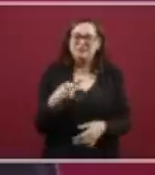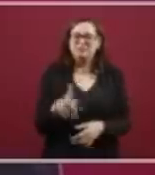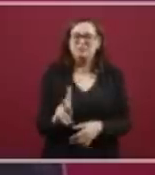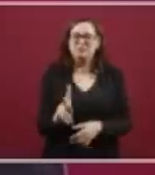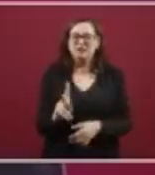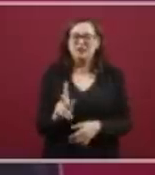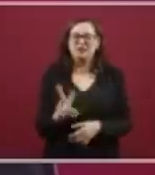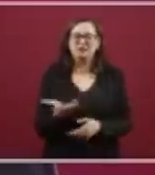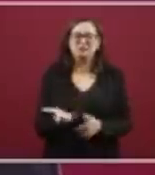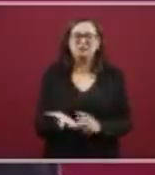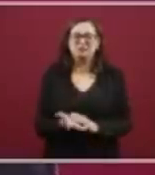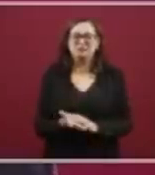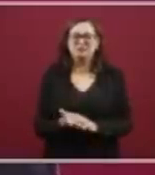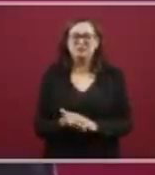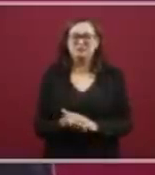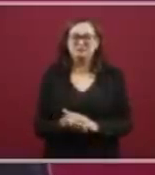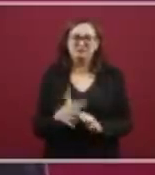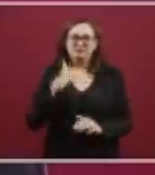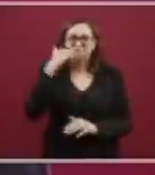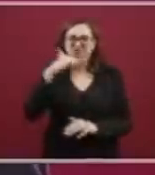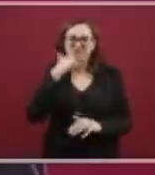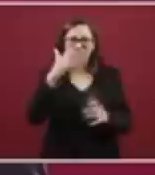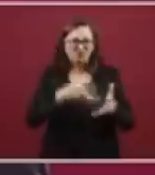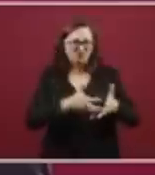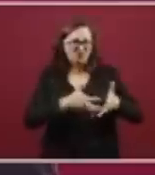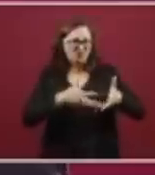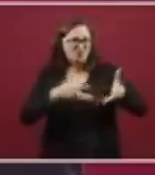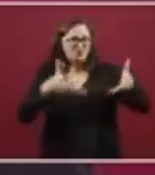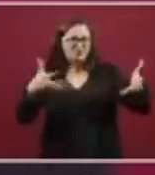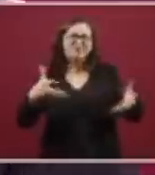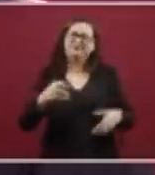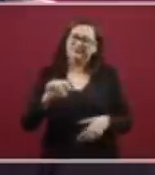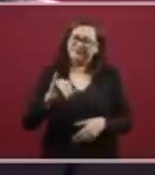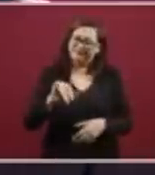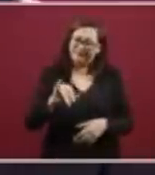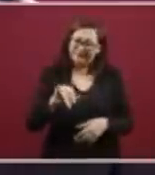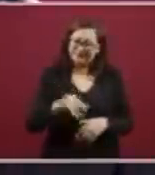se habla de que creció la corrupción, sí, pero no solo fue eso,